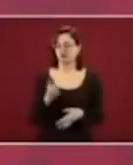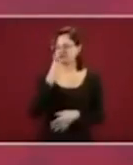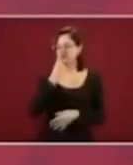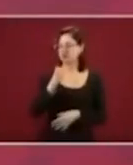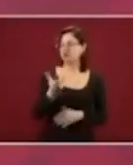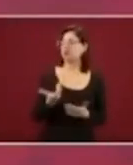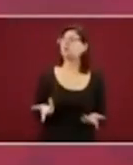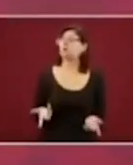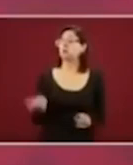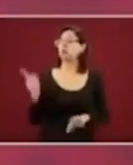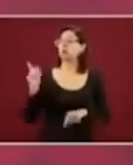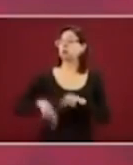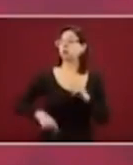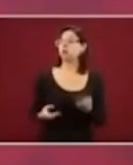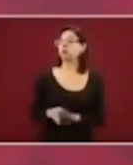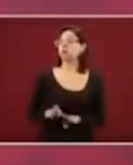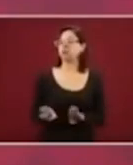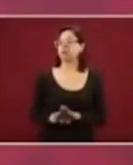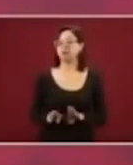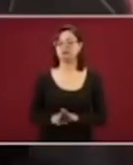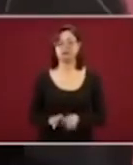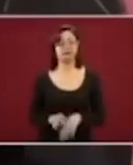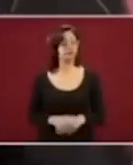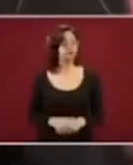ni Dios lo quita.